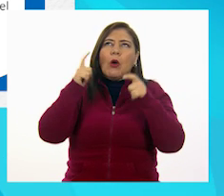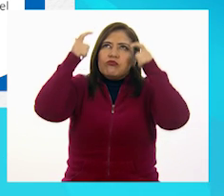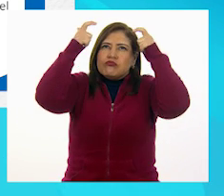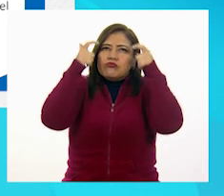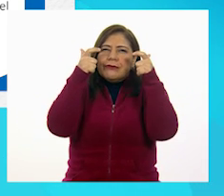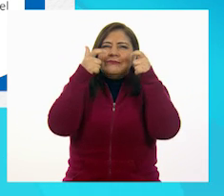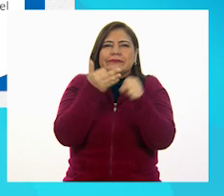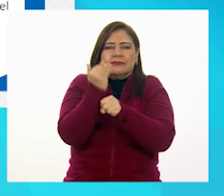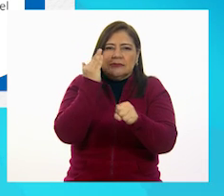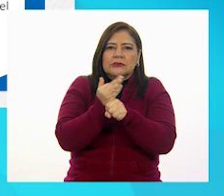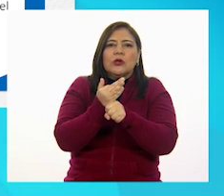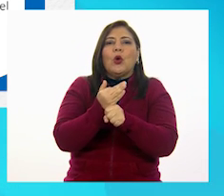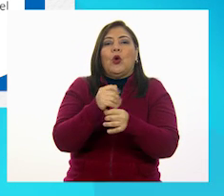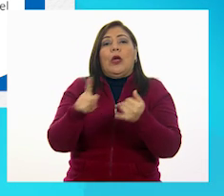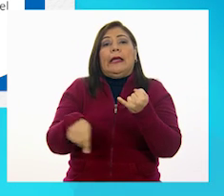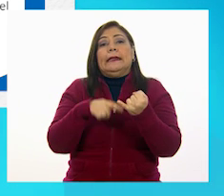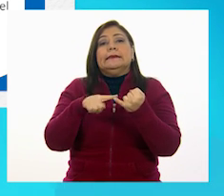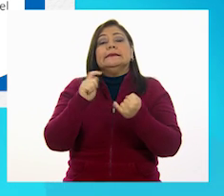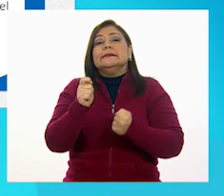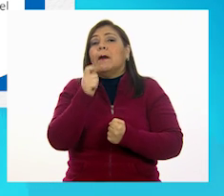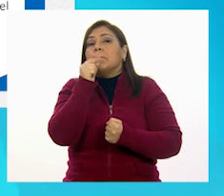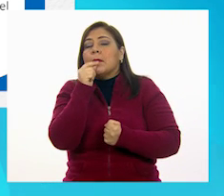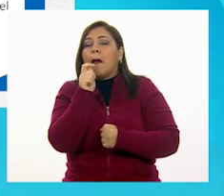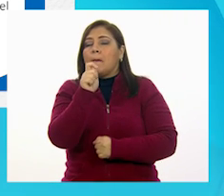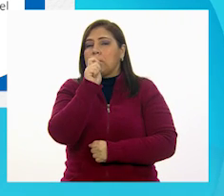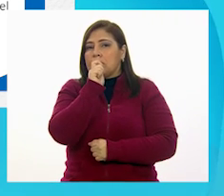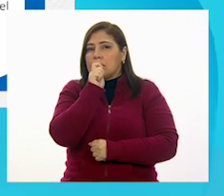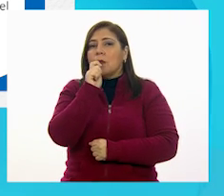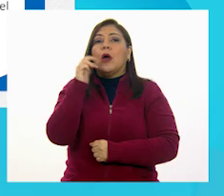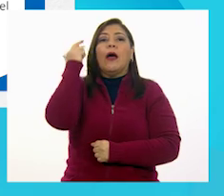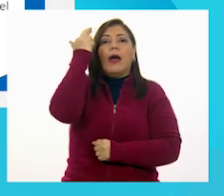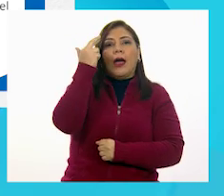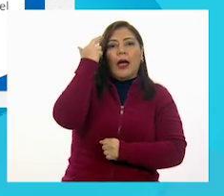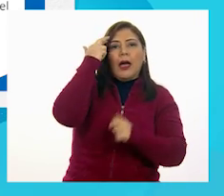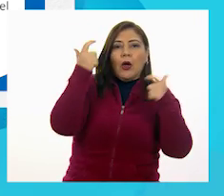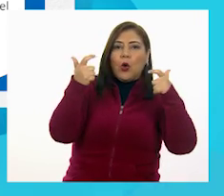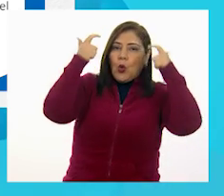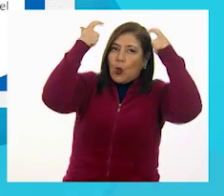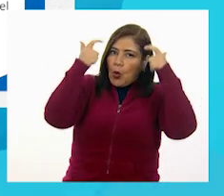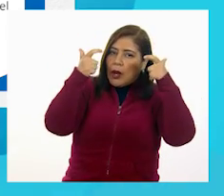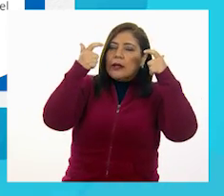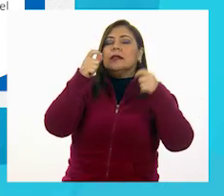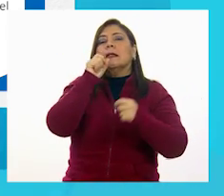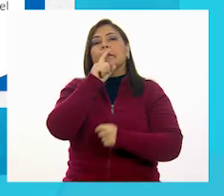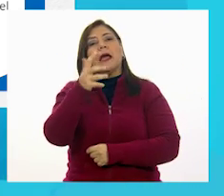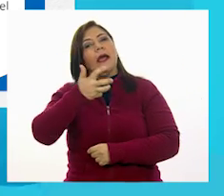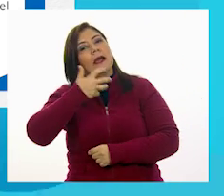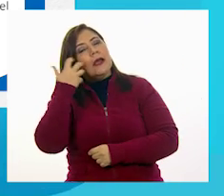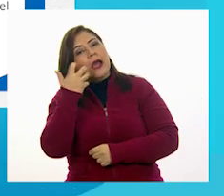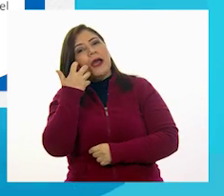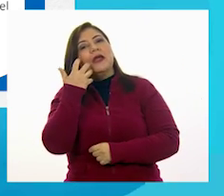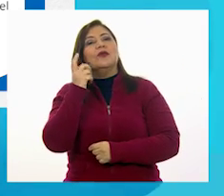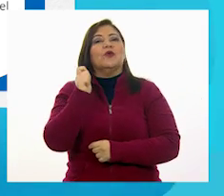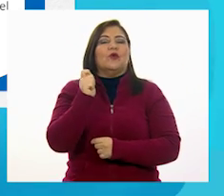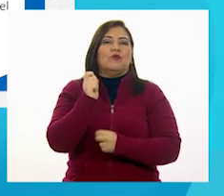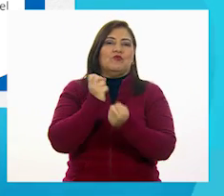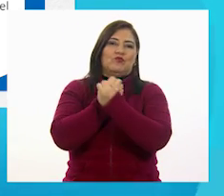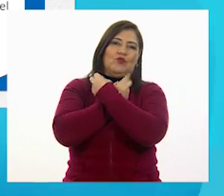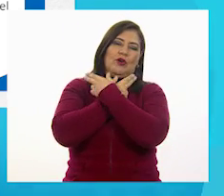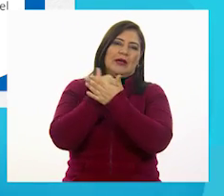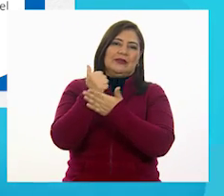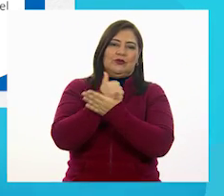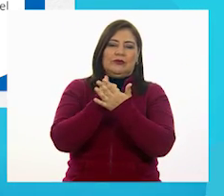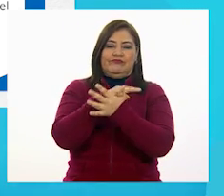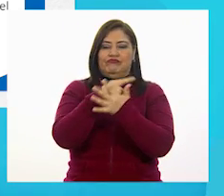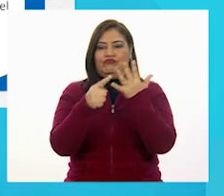chistoso, un policía con un silbato, un rey con una corona y un gato con un moño azul.